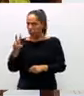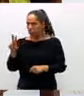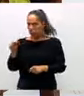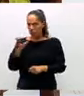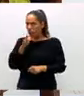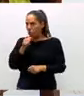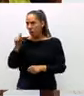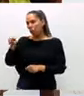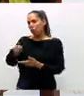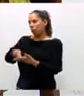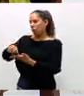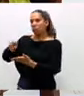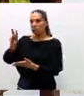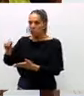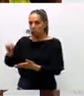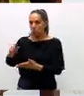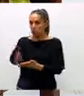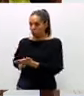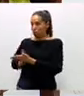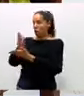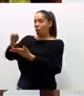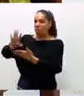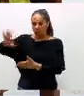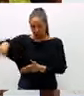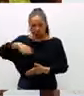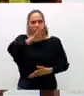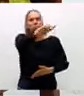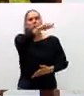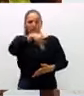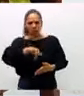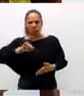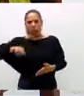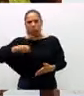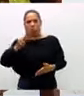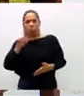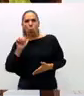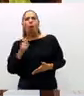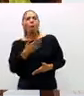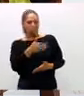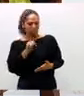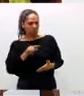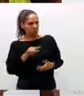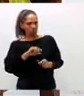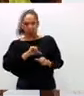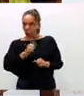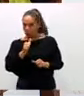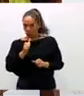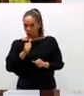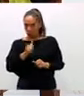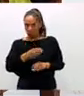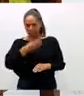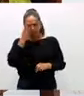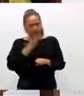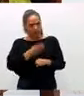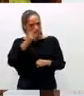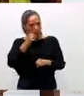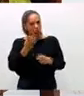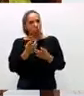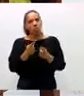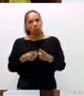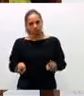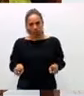por qué es un generador de violencia y aplicar otro tipo de medidas. Ahora, hay